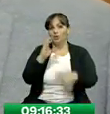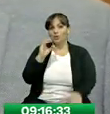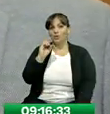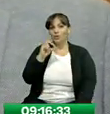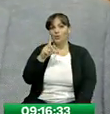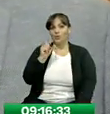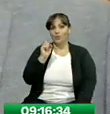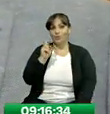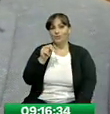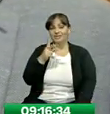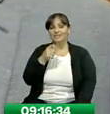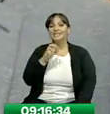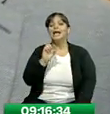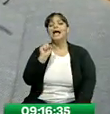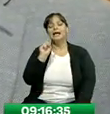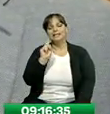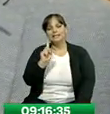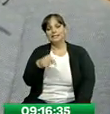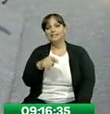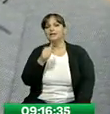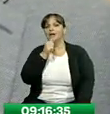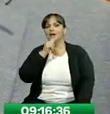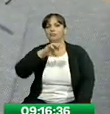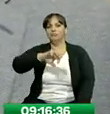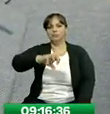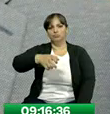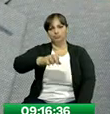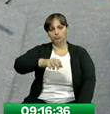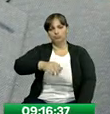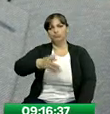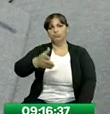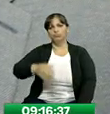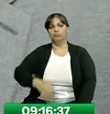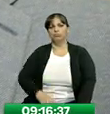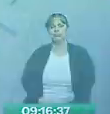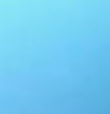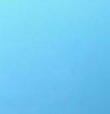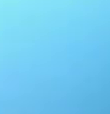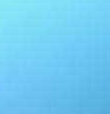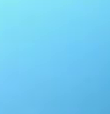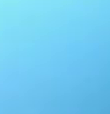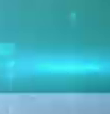a lograr mejorar al cien por ciento el abastecimiento de agua potable